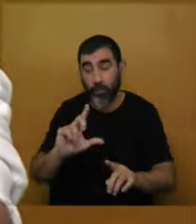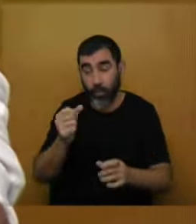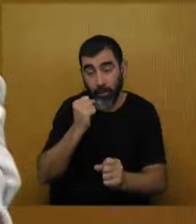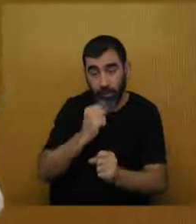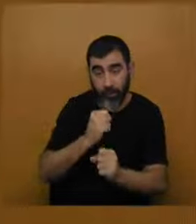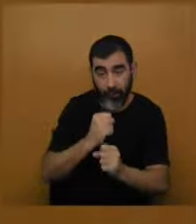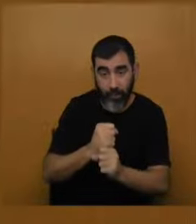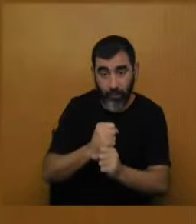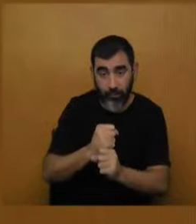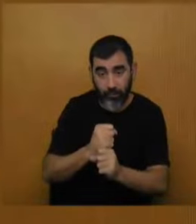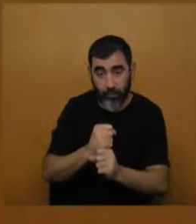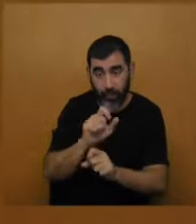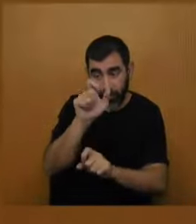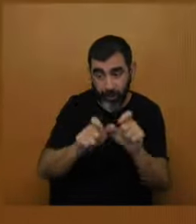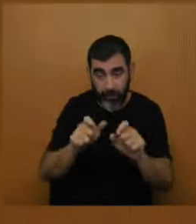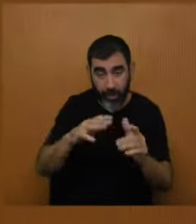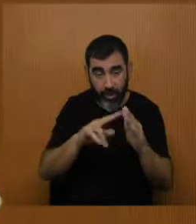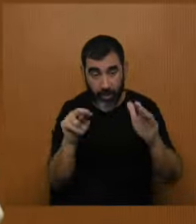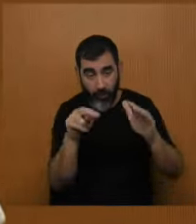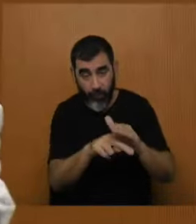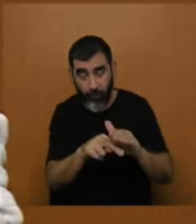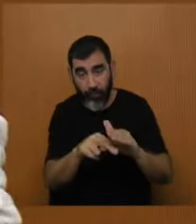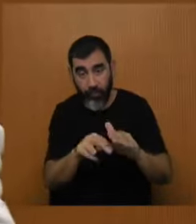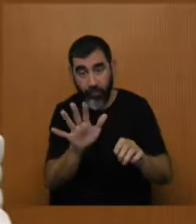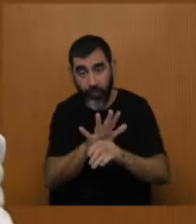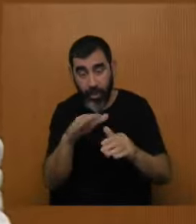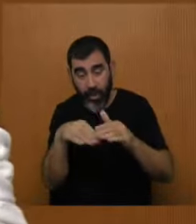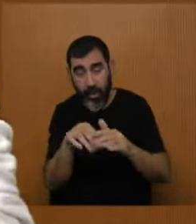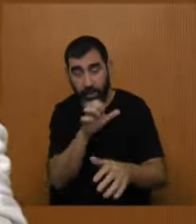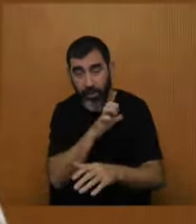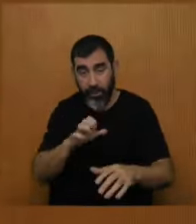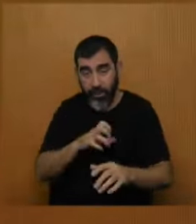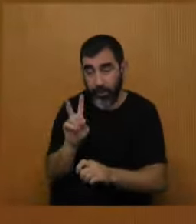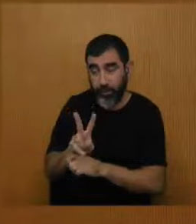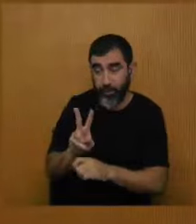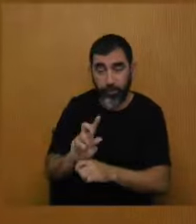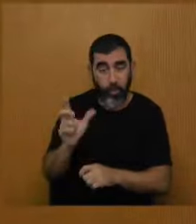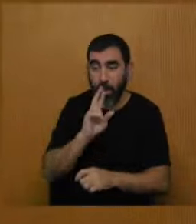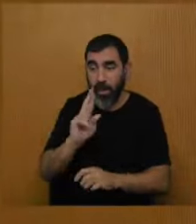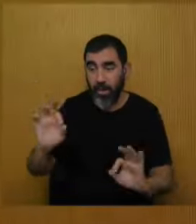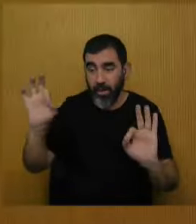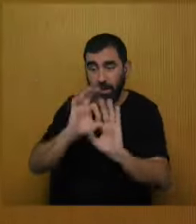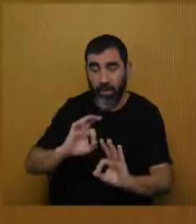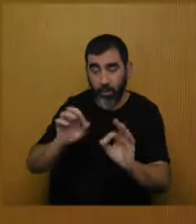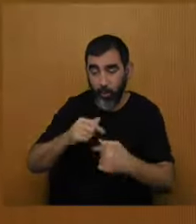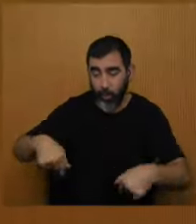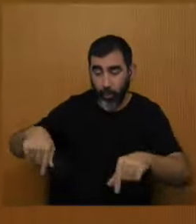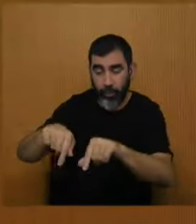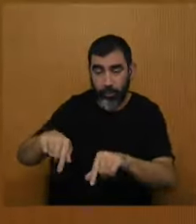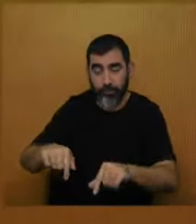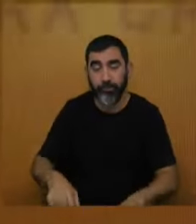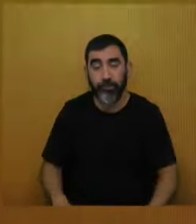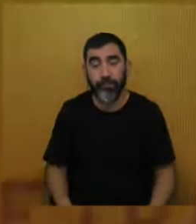trabajo una vez que tenemos a las personas en el refugio que es una forma de tenerlas adentro del Estado no hay una respuesta para trabajar con ellas Entonces eso